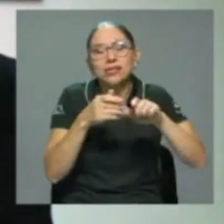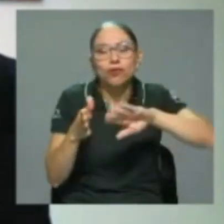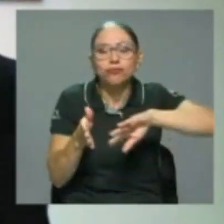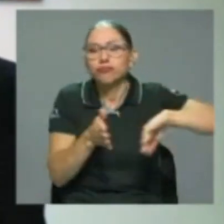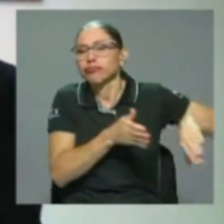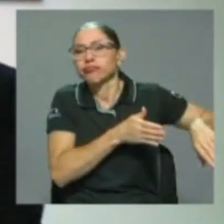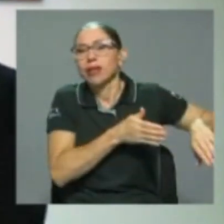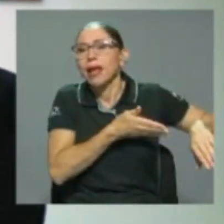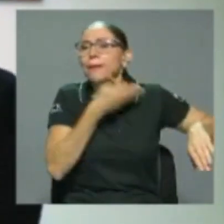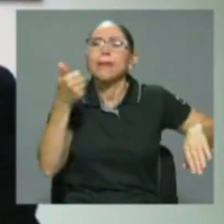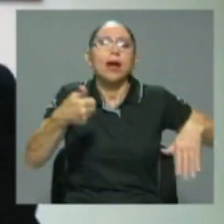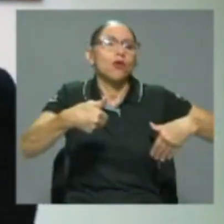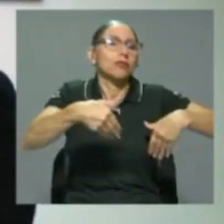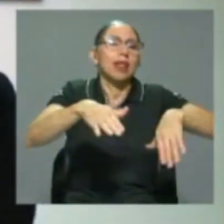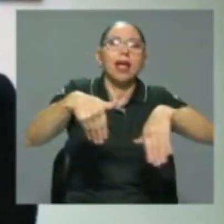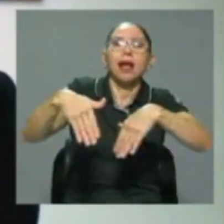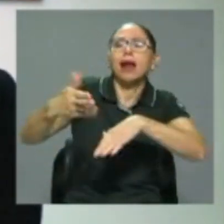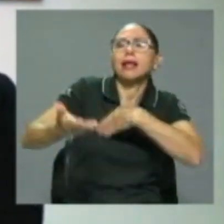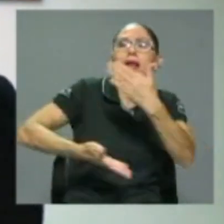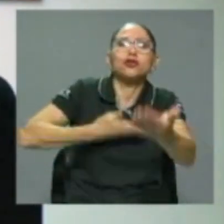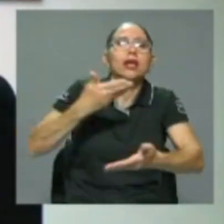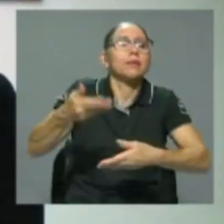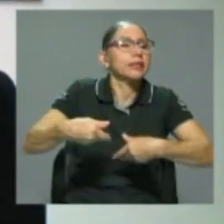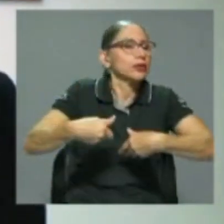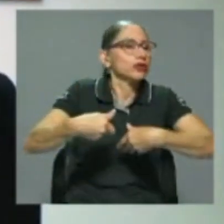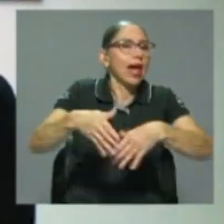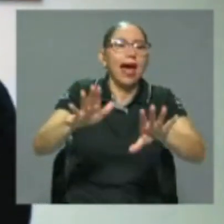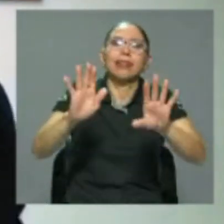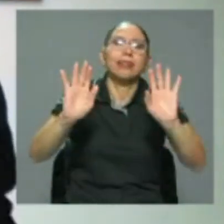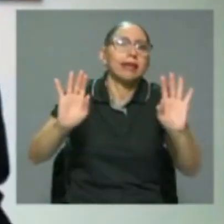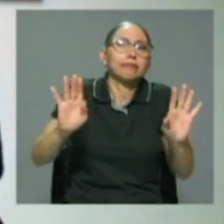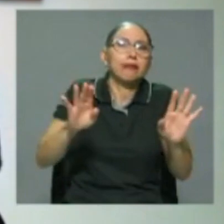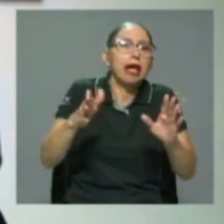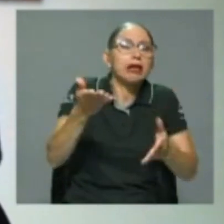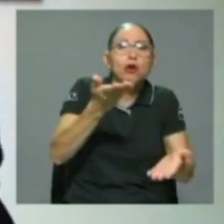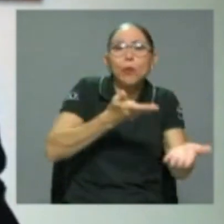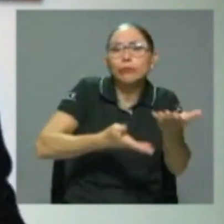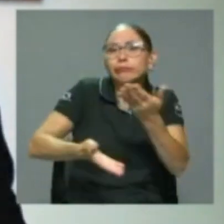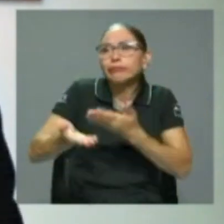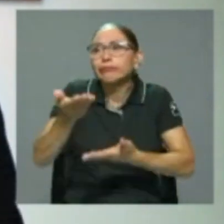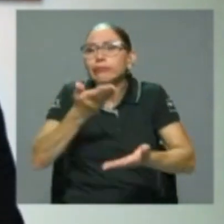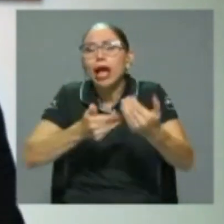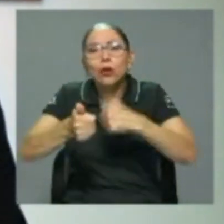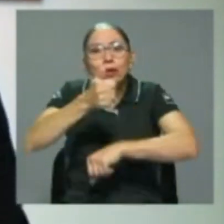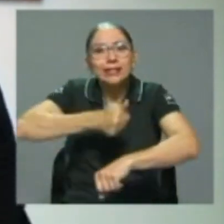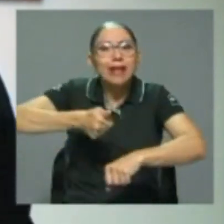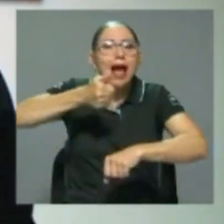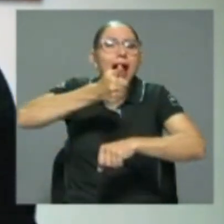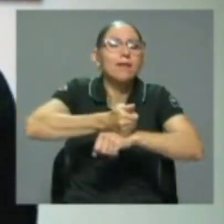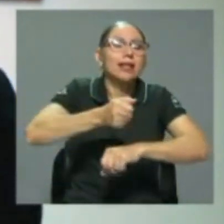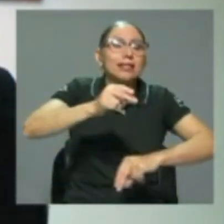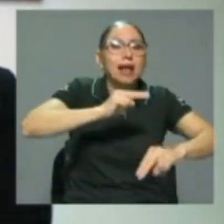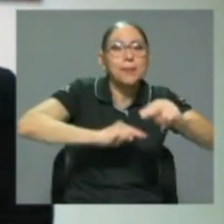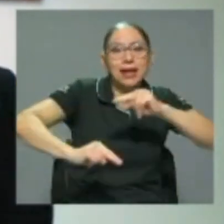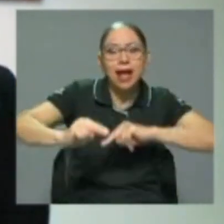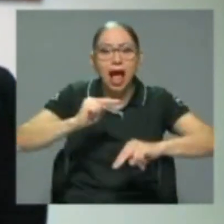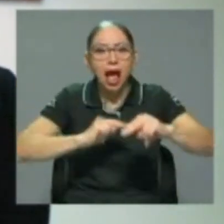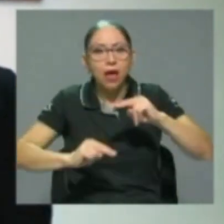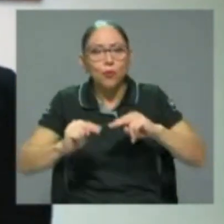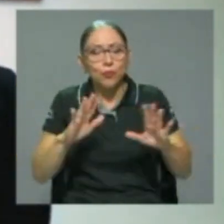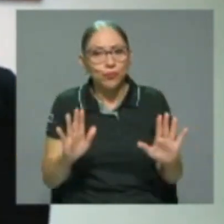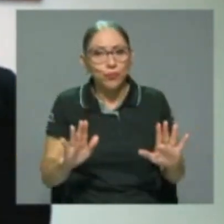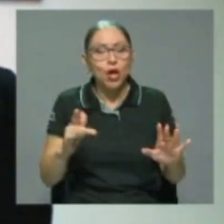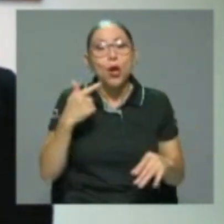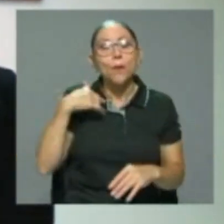anden simplemente a lo que determine el mercado. En este sentido, pues yo creo que